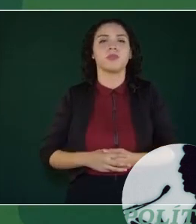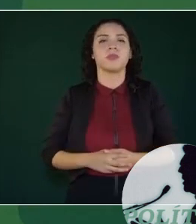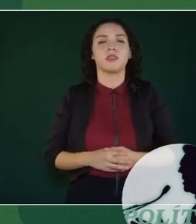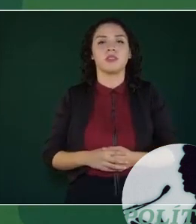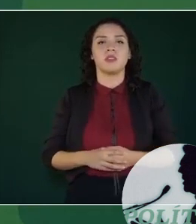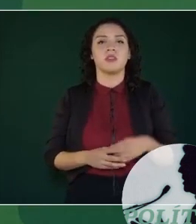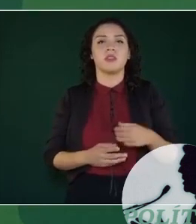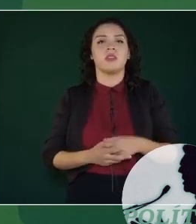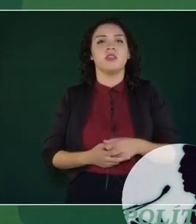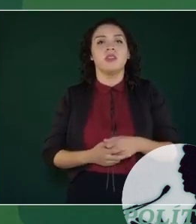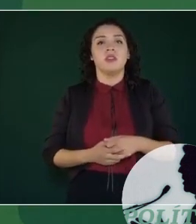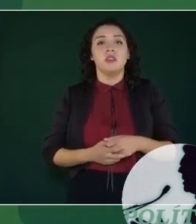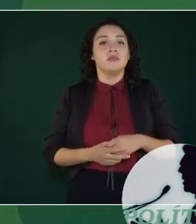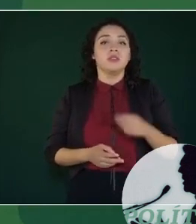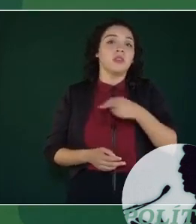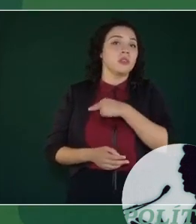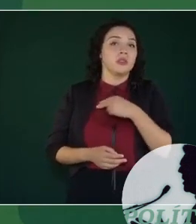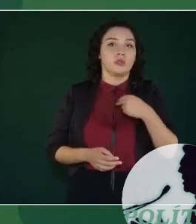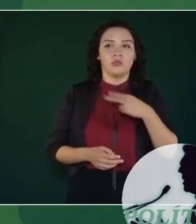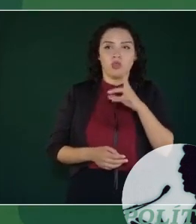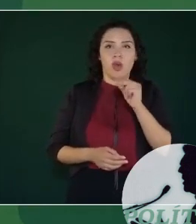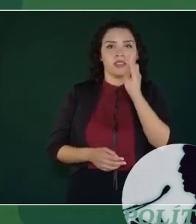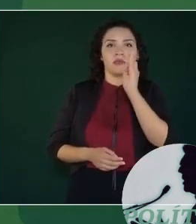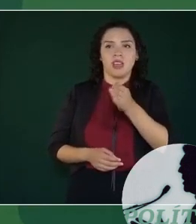No se autorizan masacres